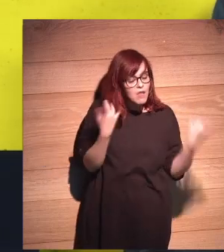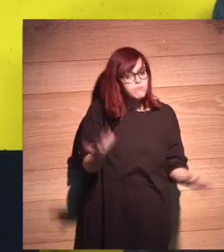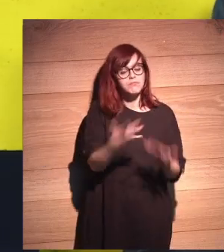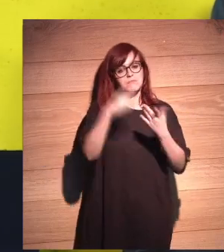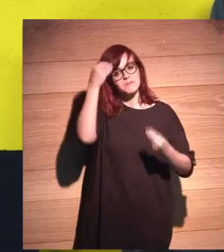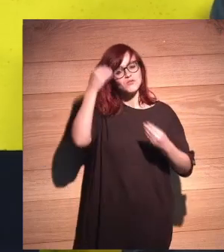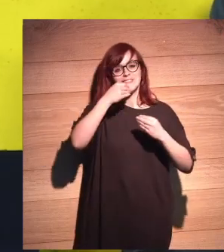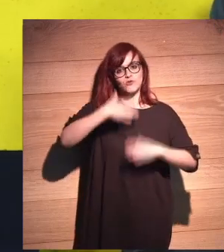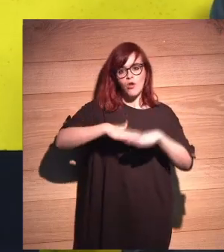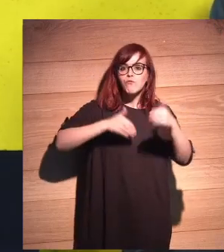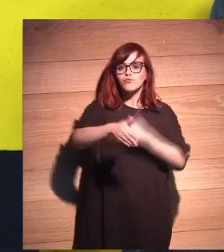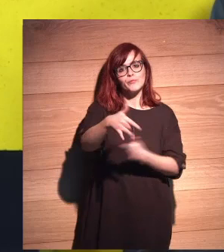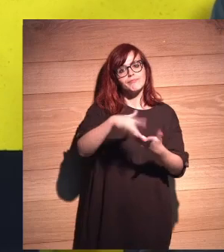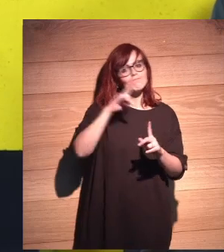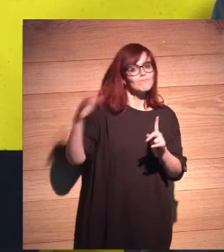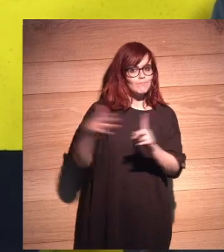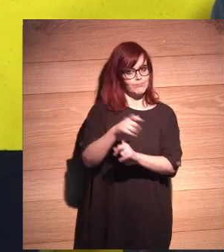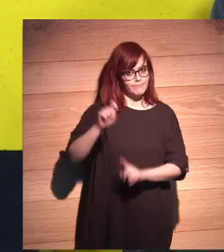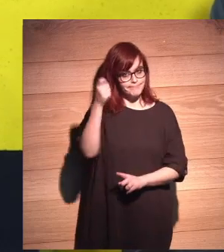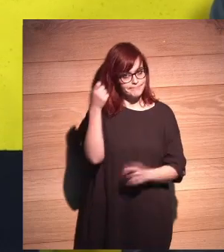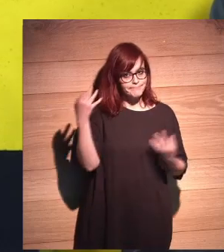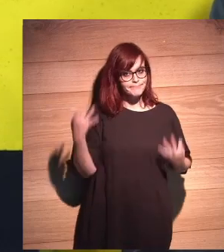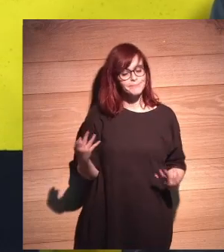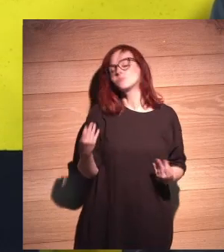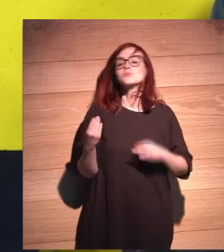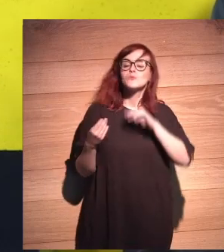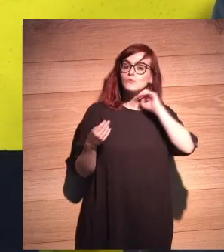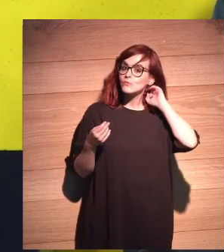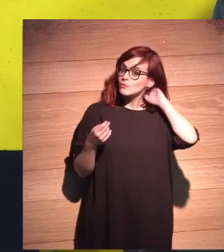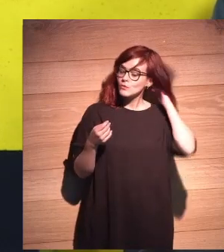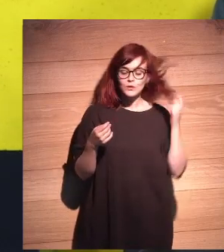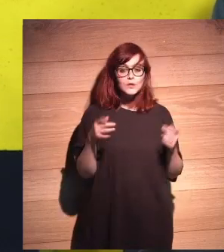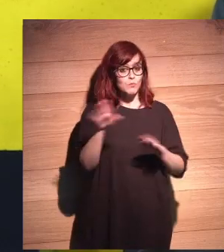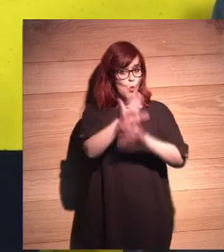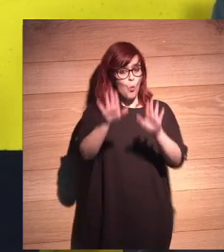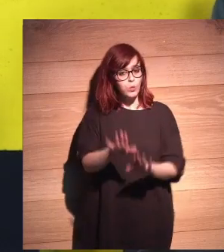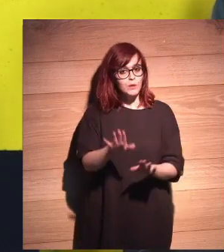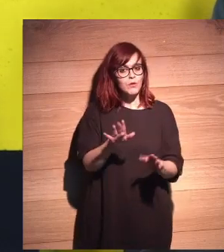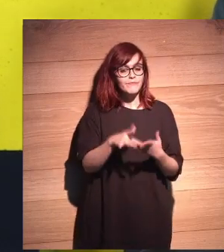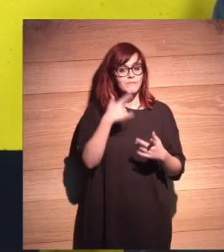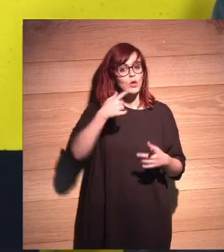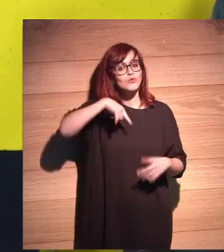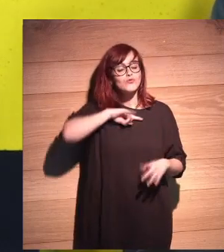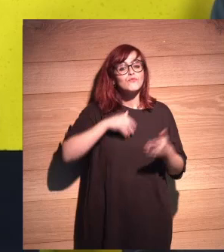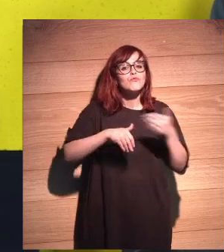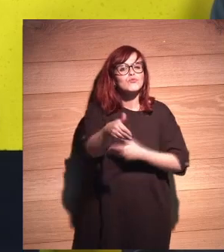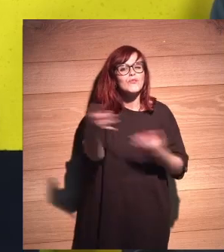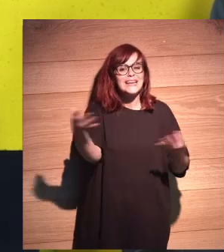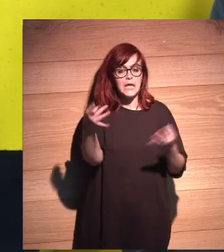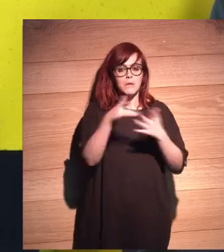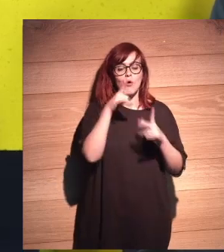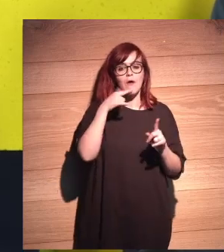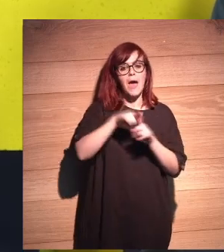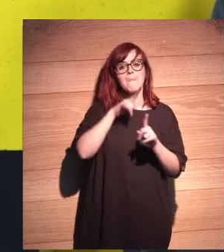será parte de la historia futura. Y en último lugar, ¿qué es lo que vamos a tener? Yo creo que vamos a tener